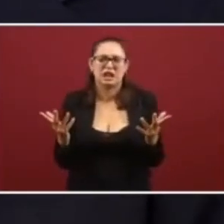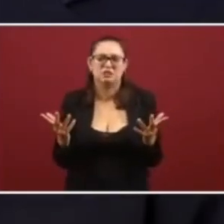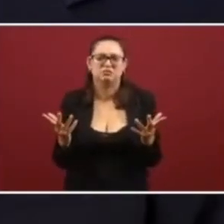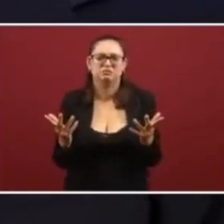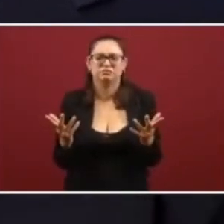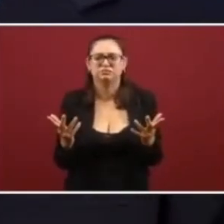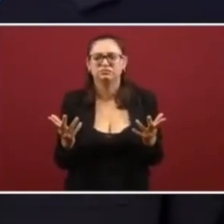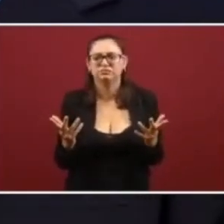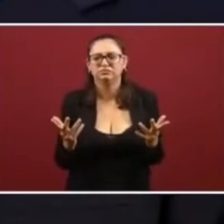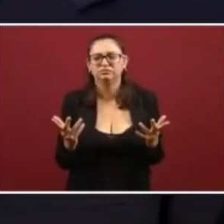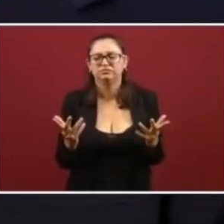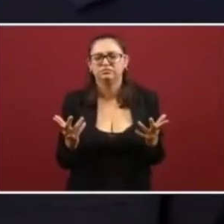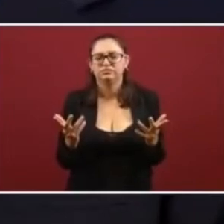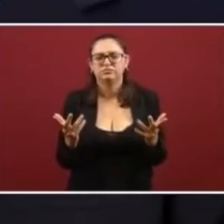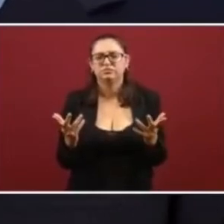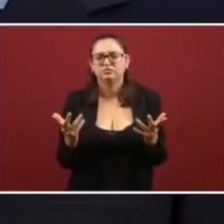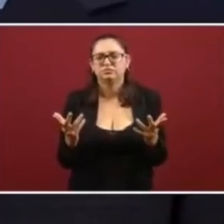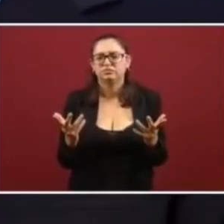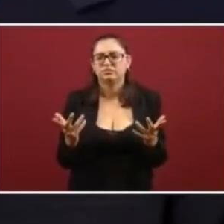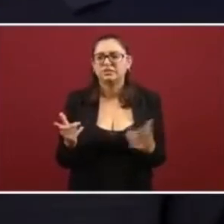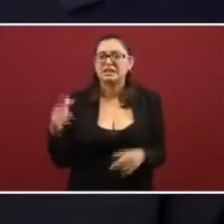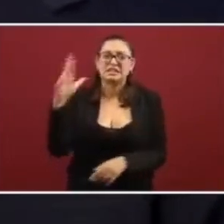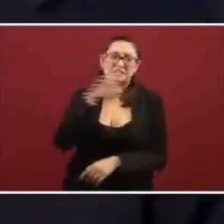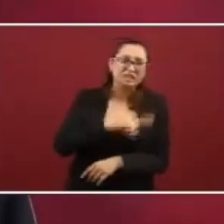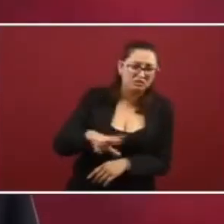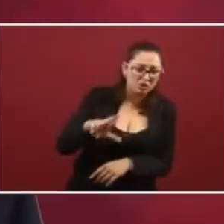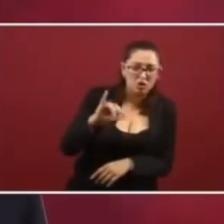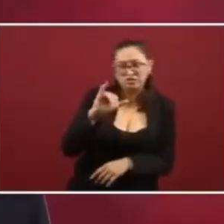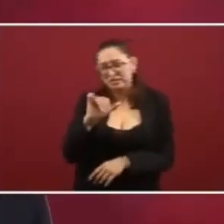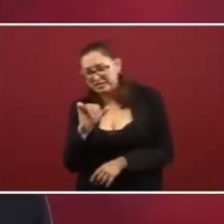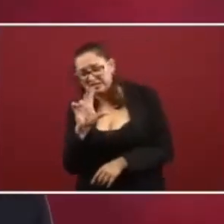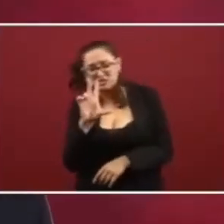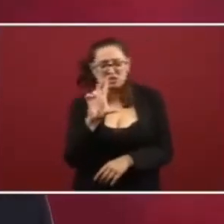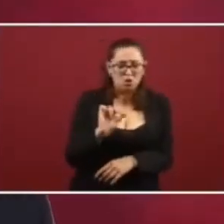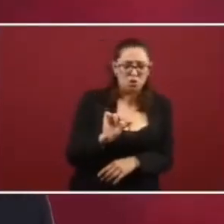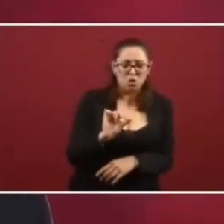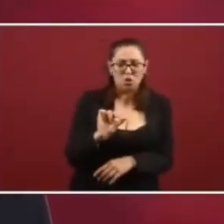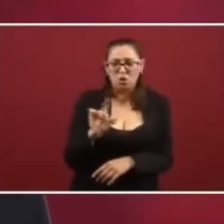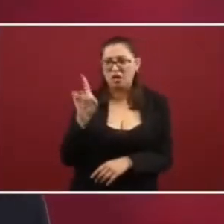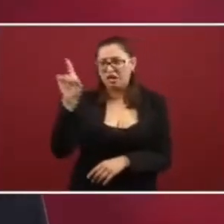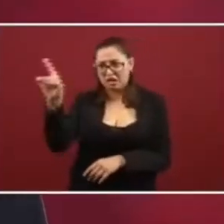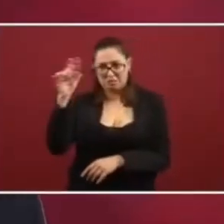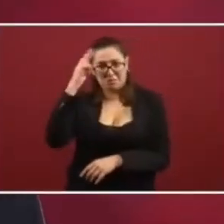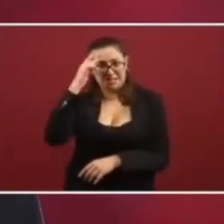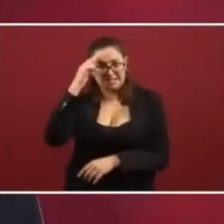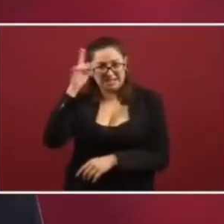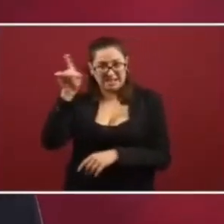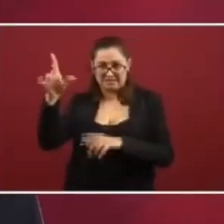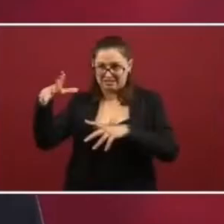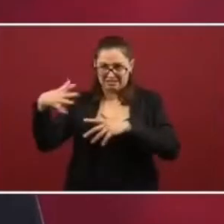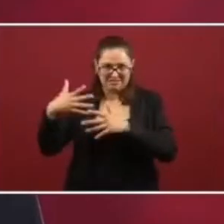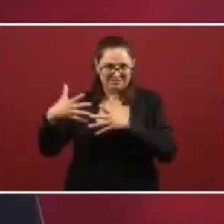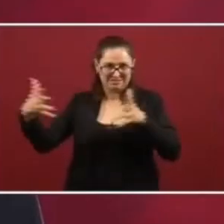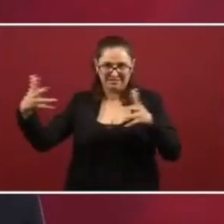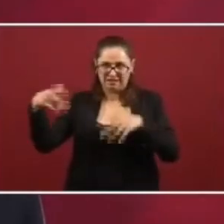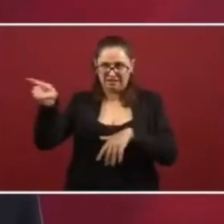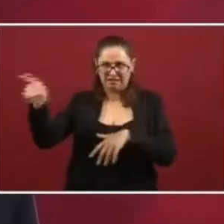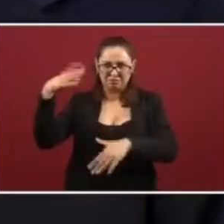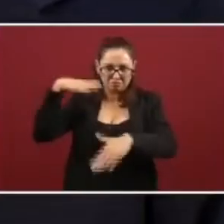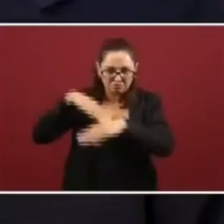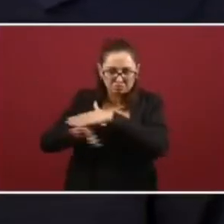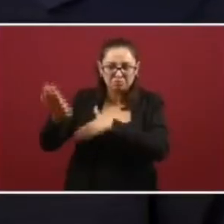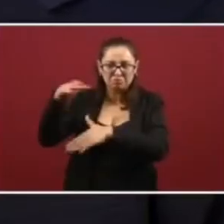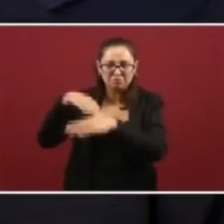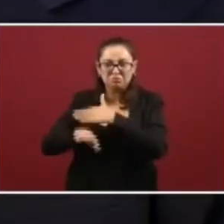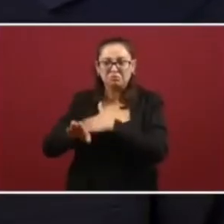independientemente si se les rentó o no se les rentó el Palacio de Bellas Artes, no se